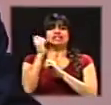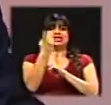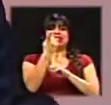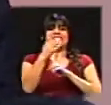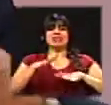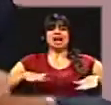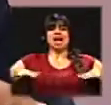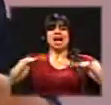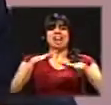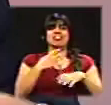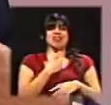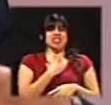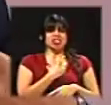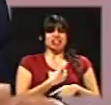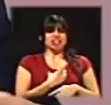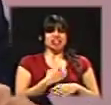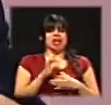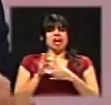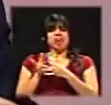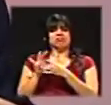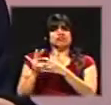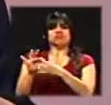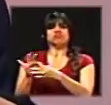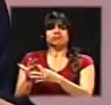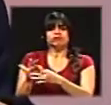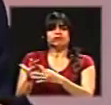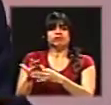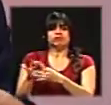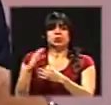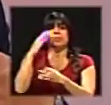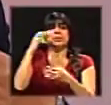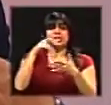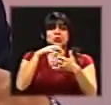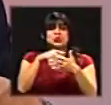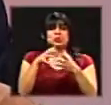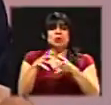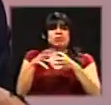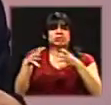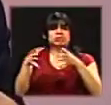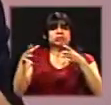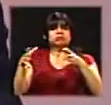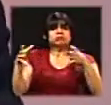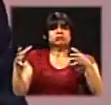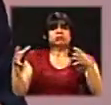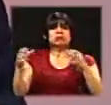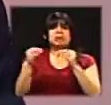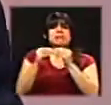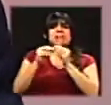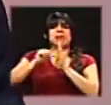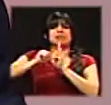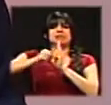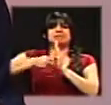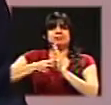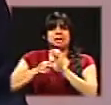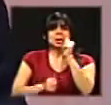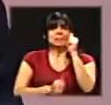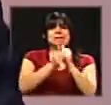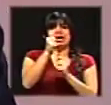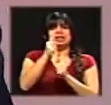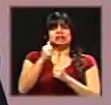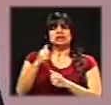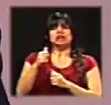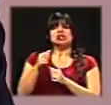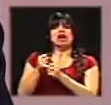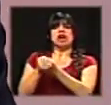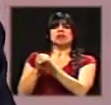de manera abultada, de manera incluso, en algunos, según el estudio, de manera prioritaria, de manera mayoritaria, con respecto,